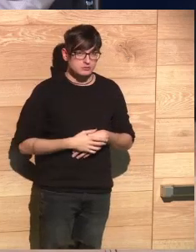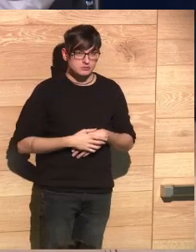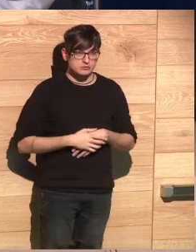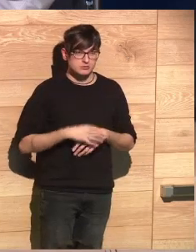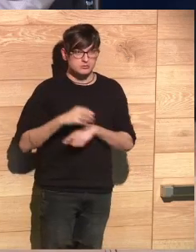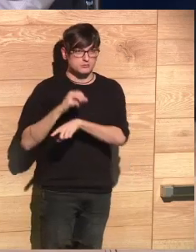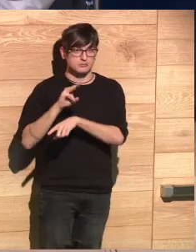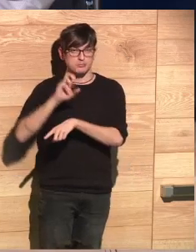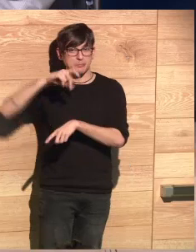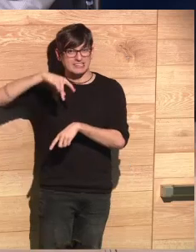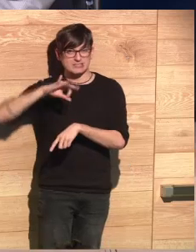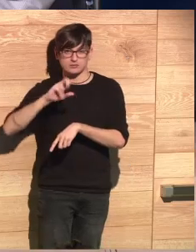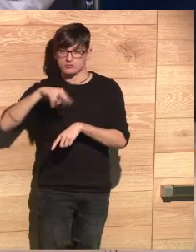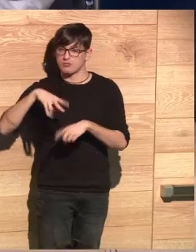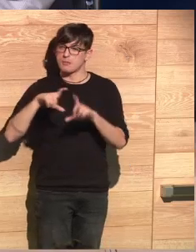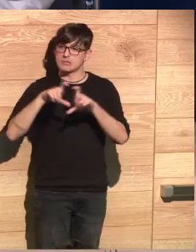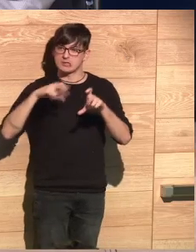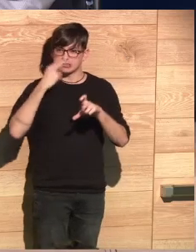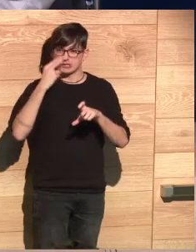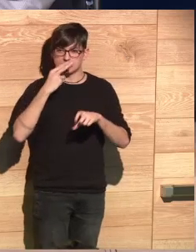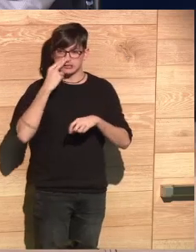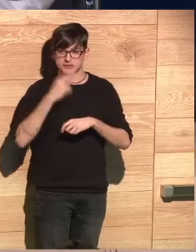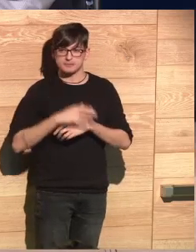muy interesante porque